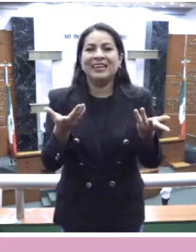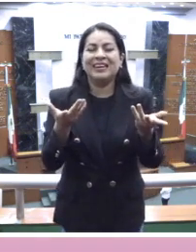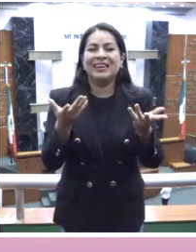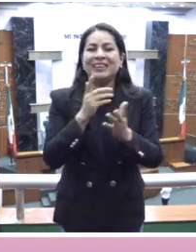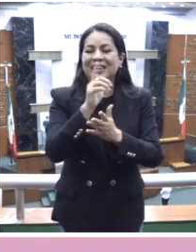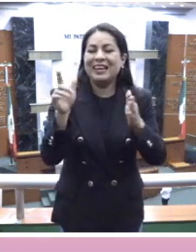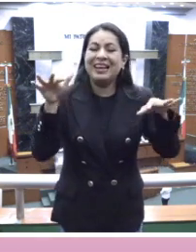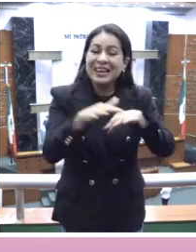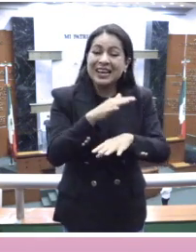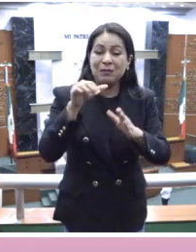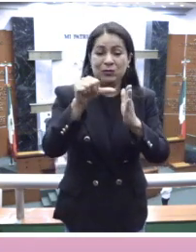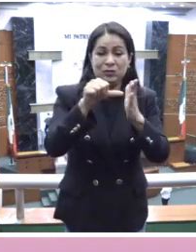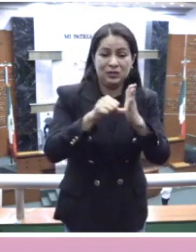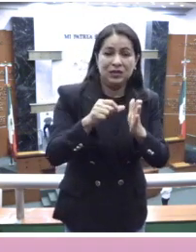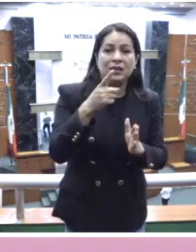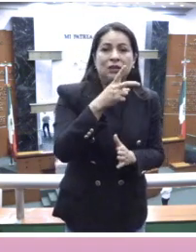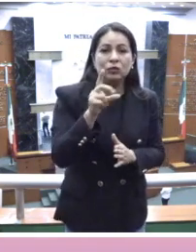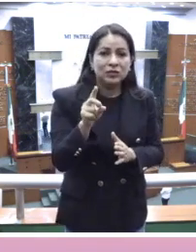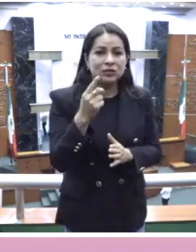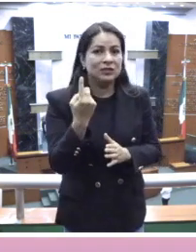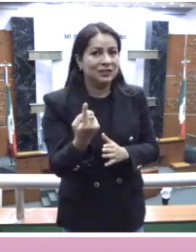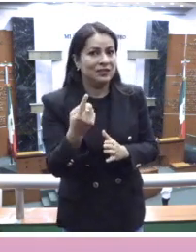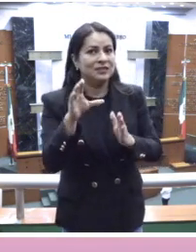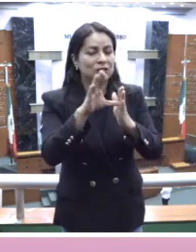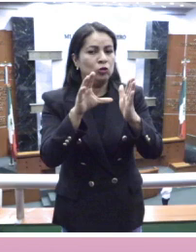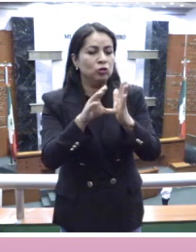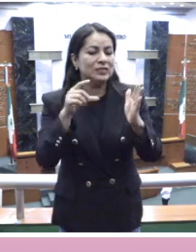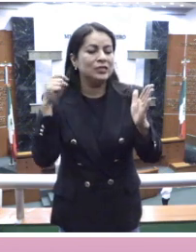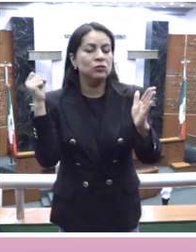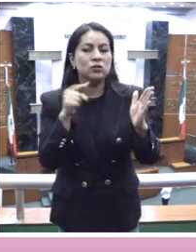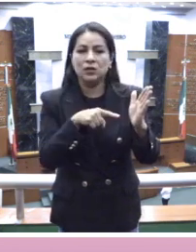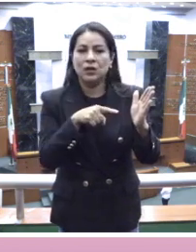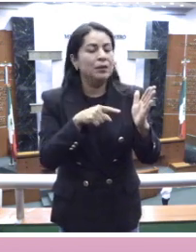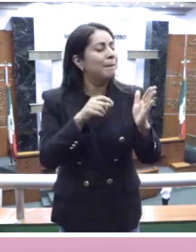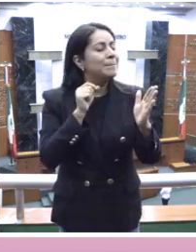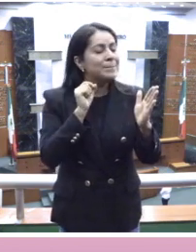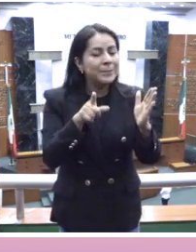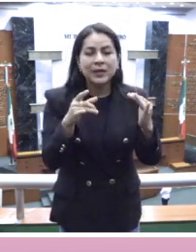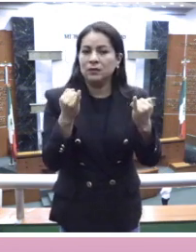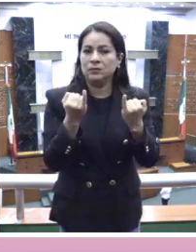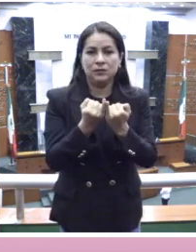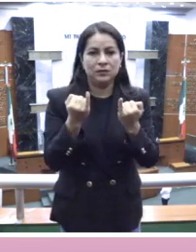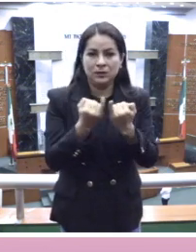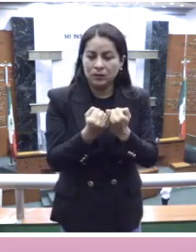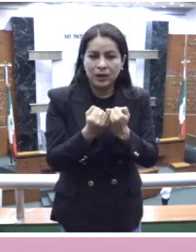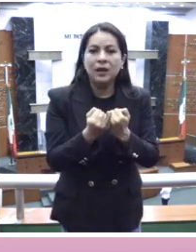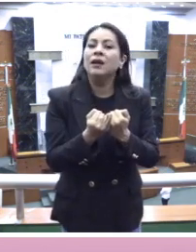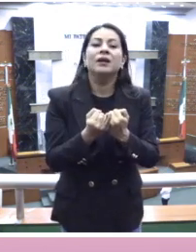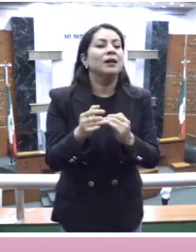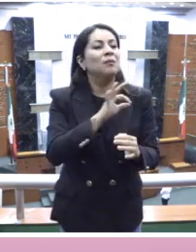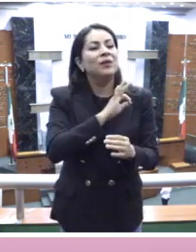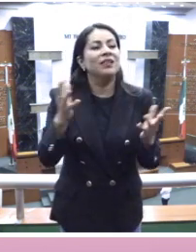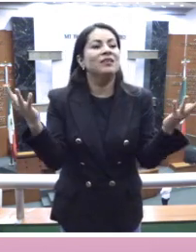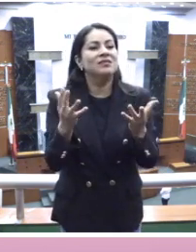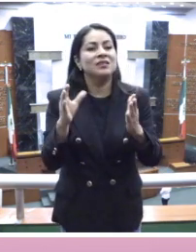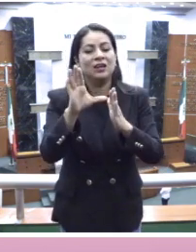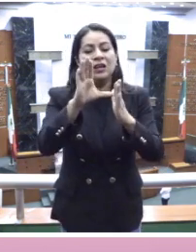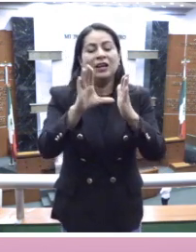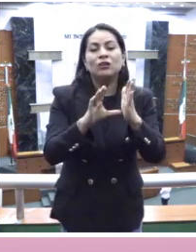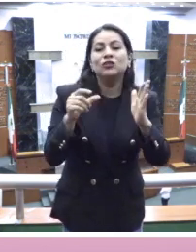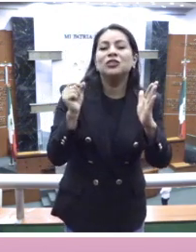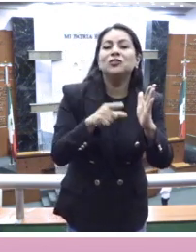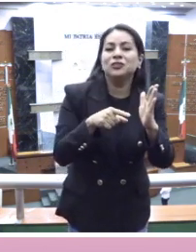el artículo 135 constitucional, ni mucho menos que pueda hacerlo respecto de la